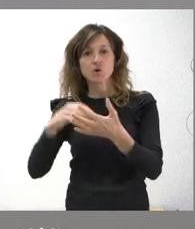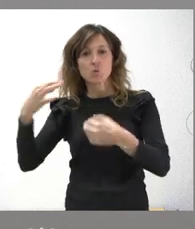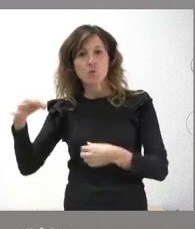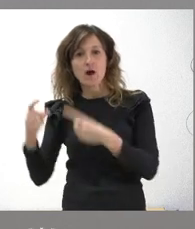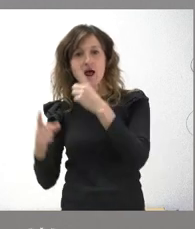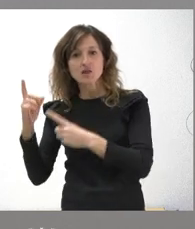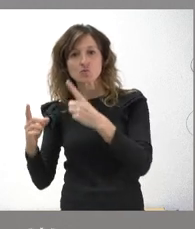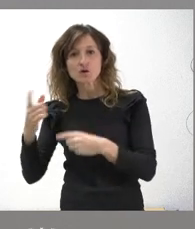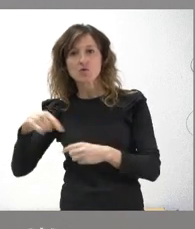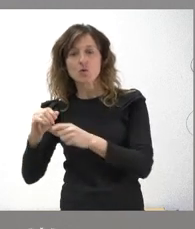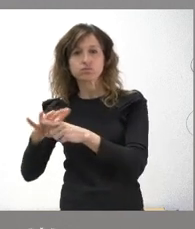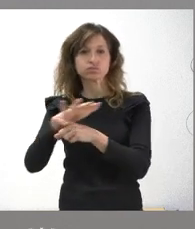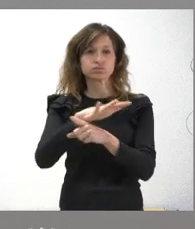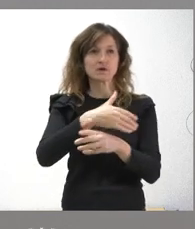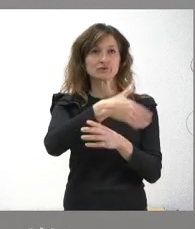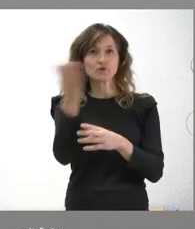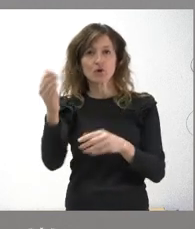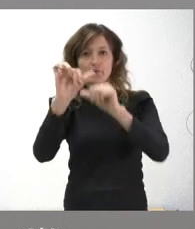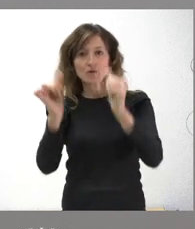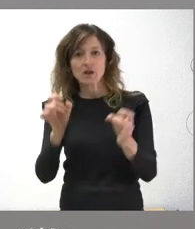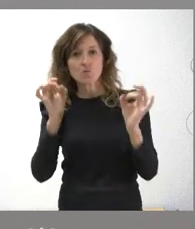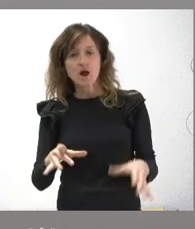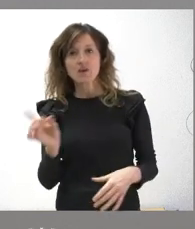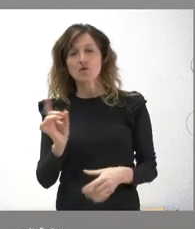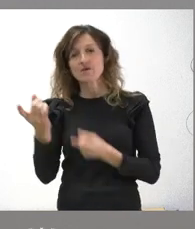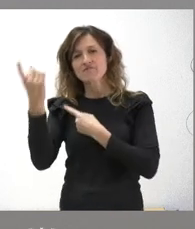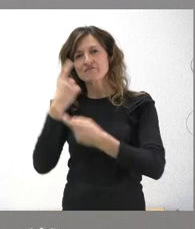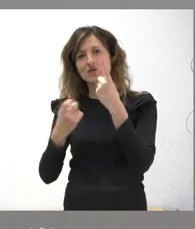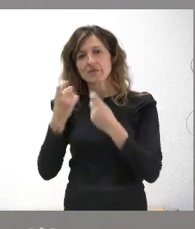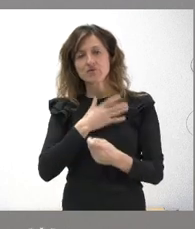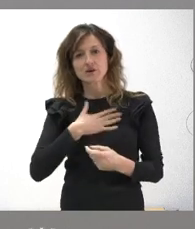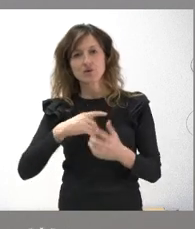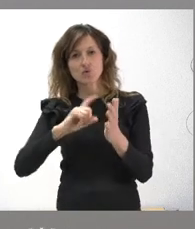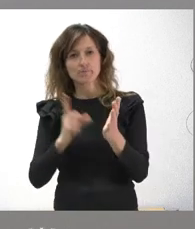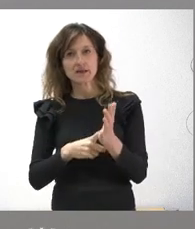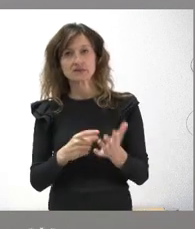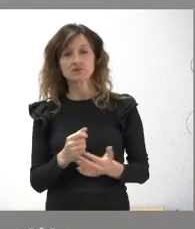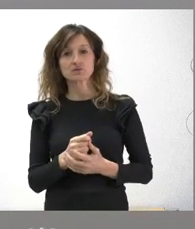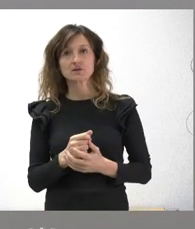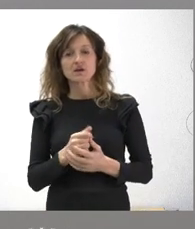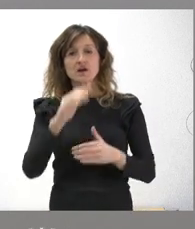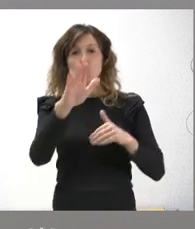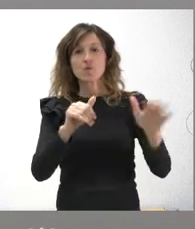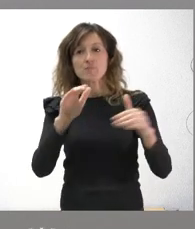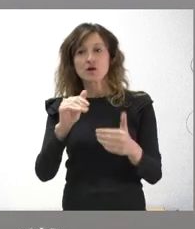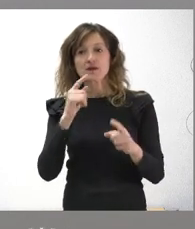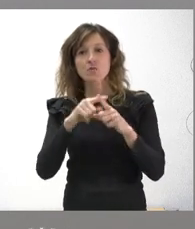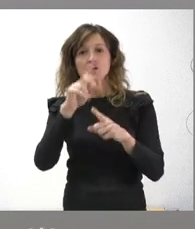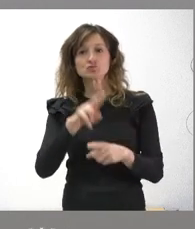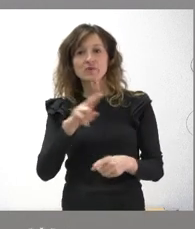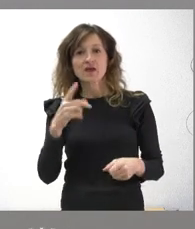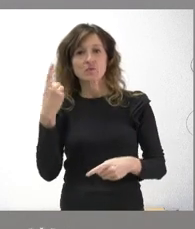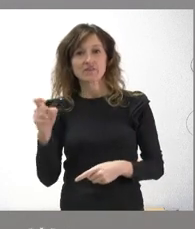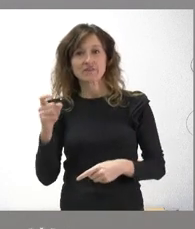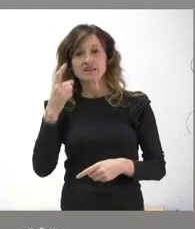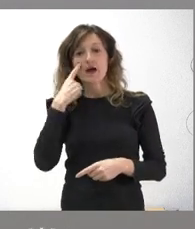se nos quiera aplicar ese modelo al resto queremos tener la máxima información no queremos tampoco que se nos convoque en Suiza para darnos información no hace falta vale con